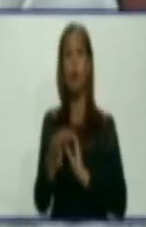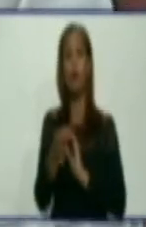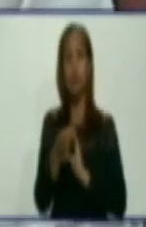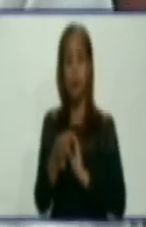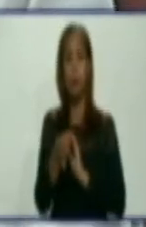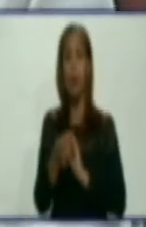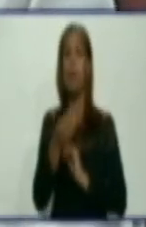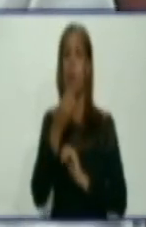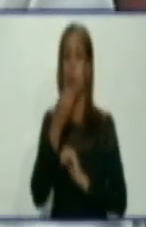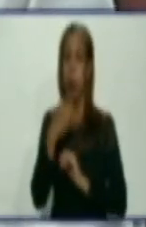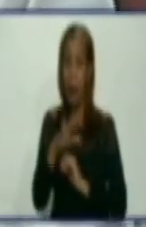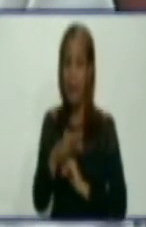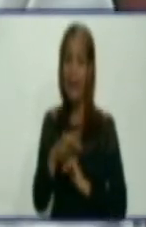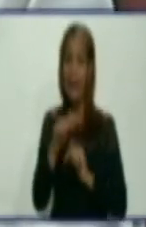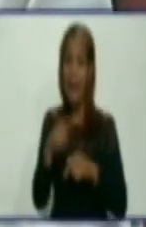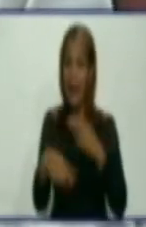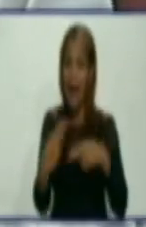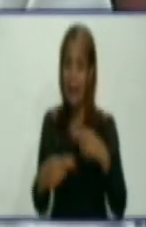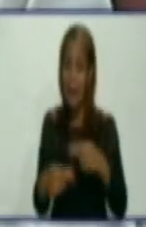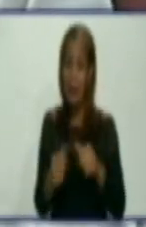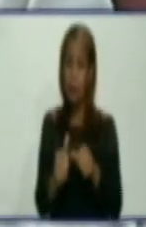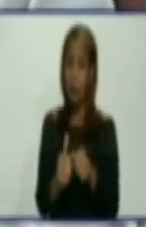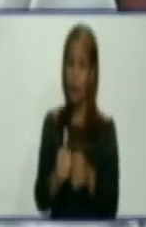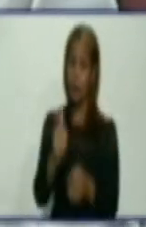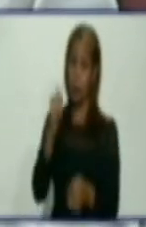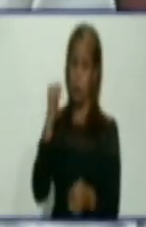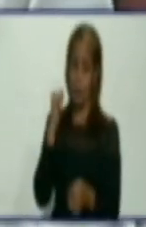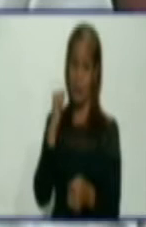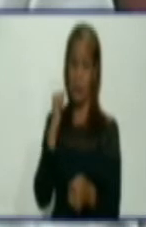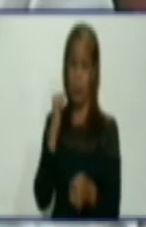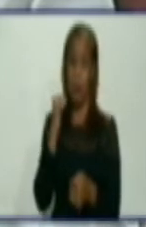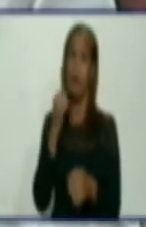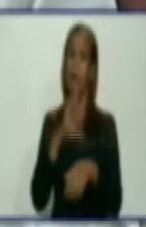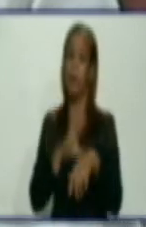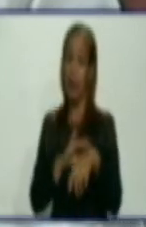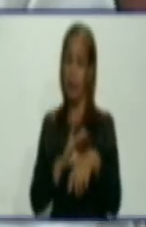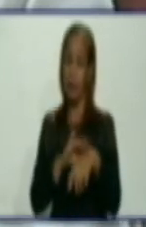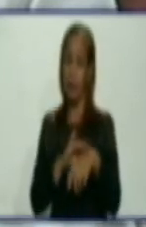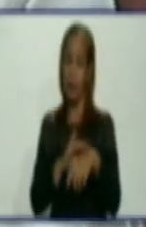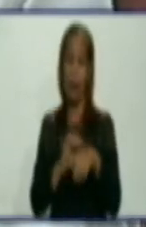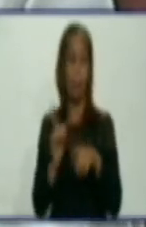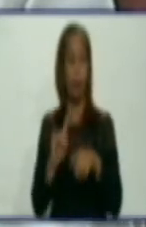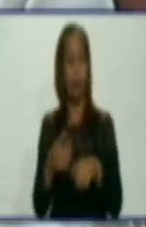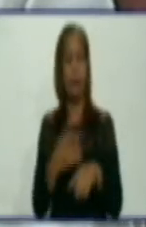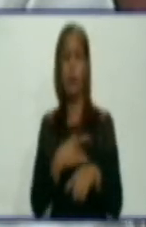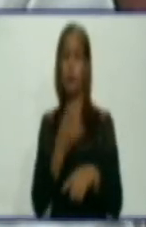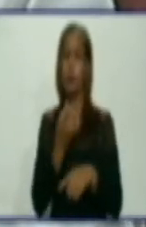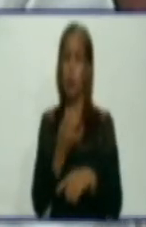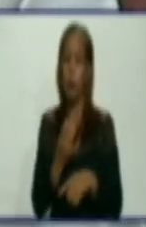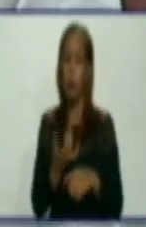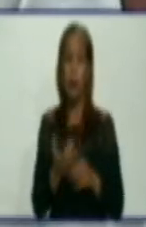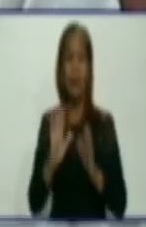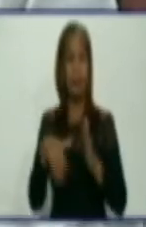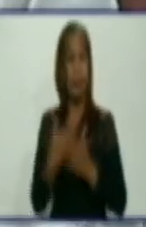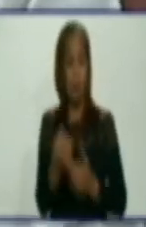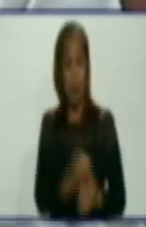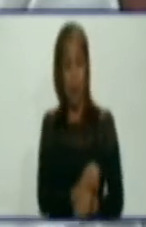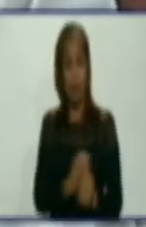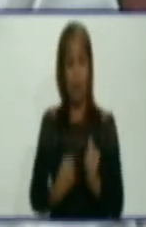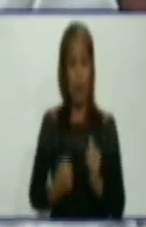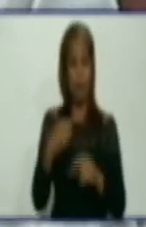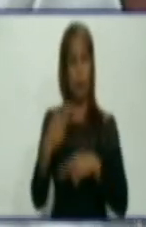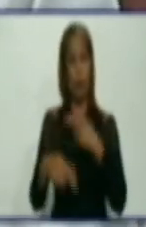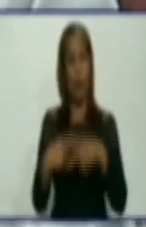de la situación que tenemos. Sí, sería muy doloroso, ¿no? Yo creo que el esfuerzo que han hecho todas las instituciones, desde la